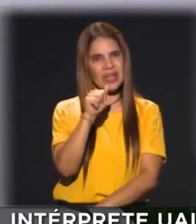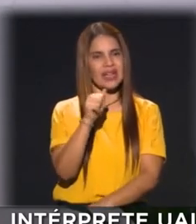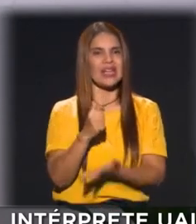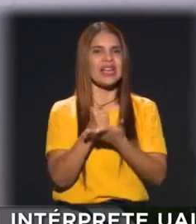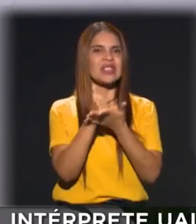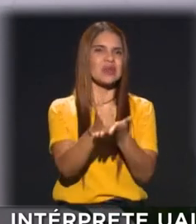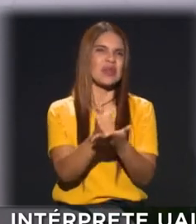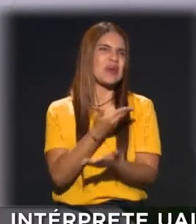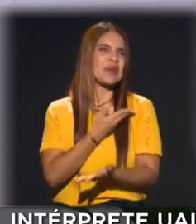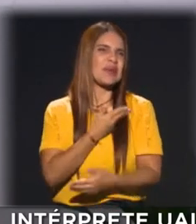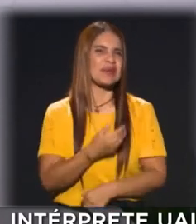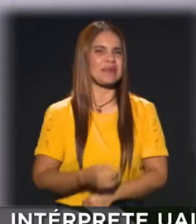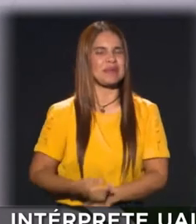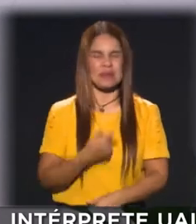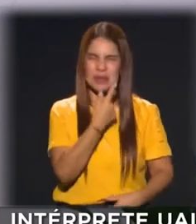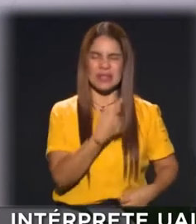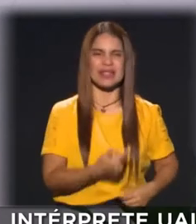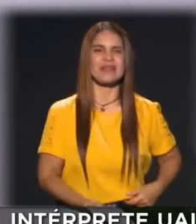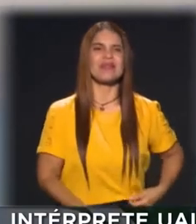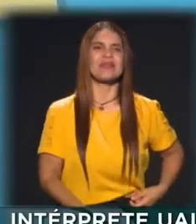cositas de la casa, veamos de qué se trata.